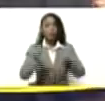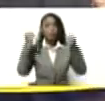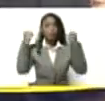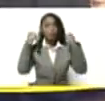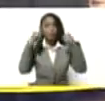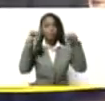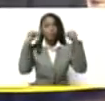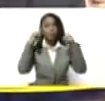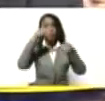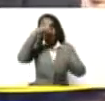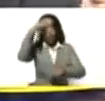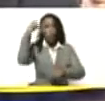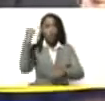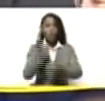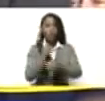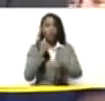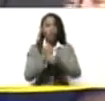me saludó